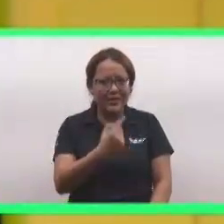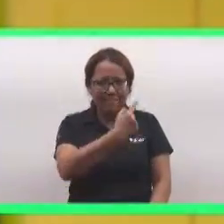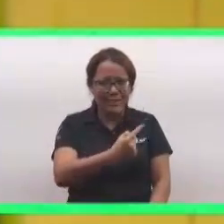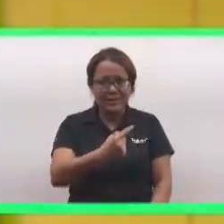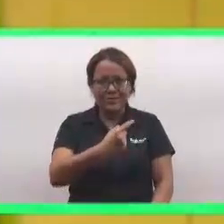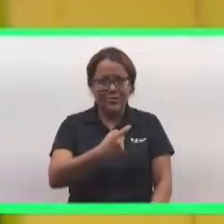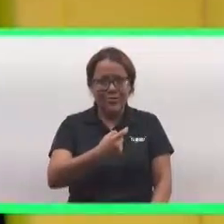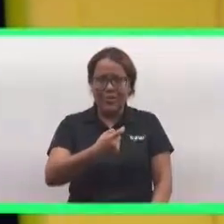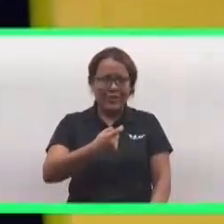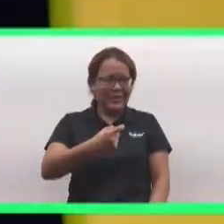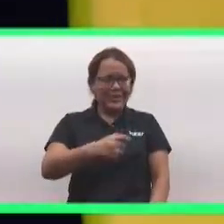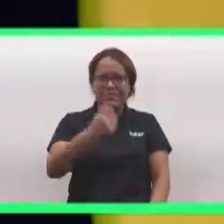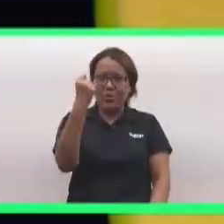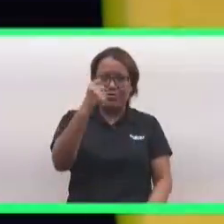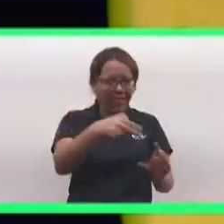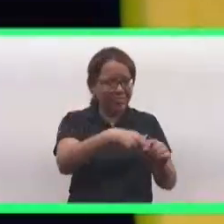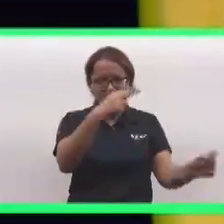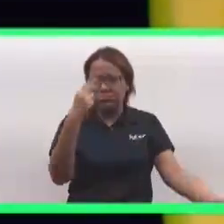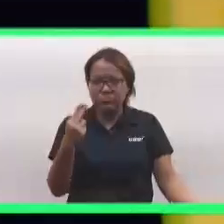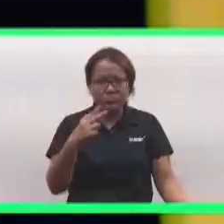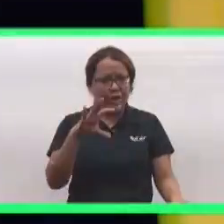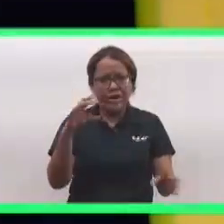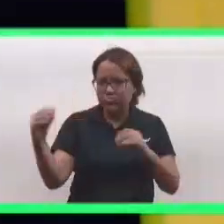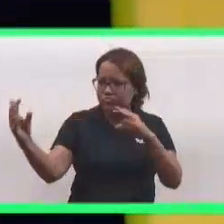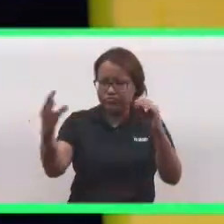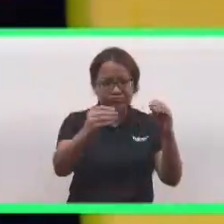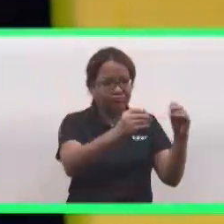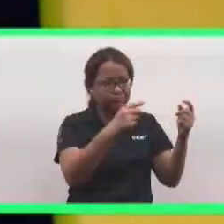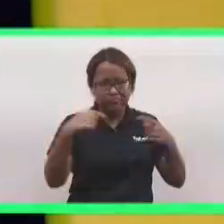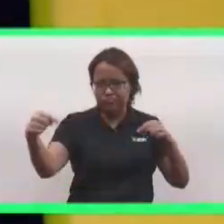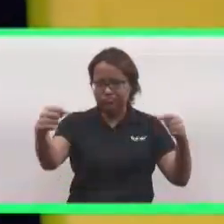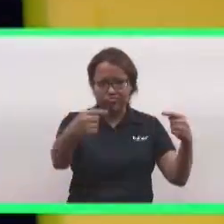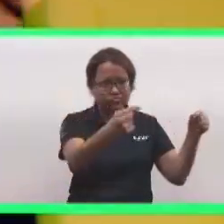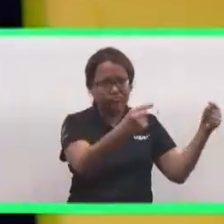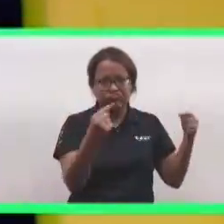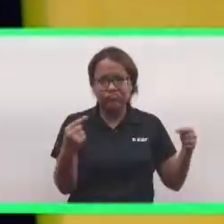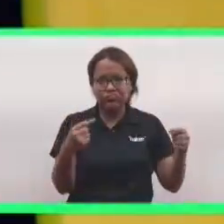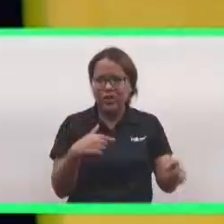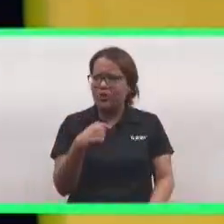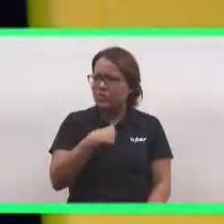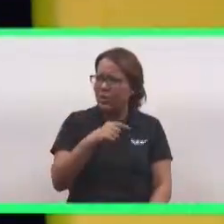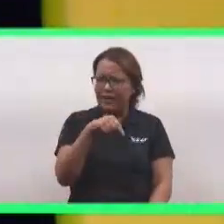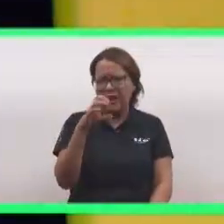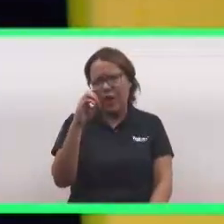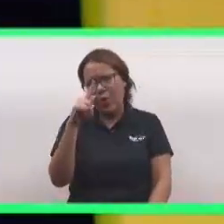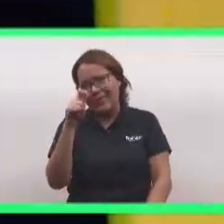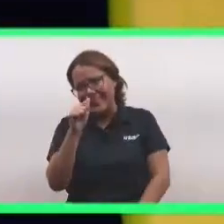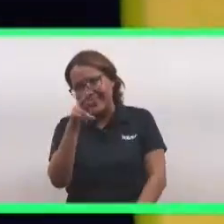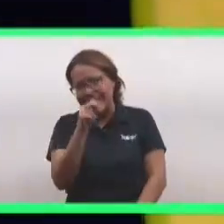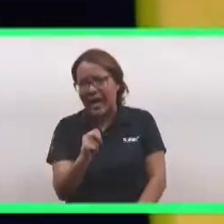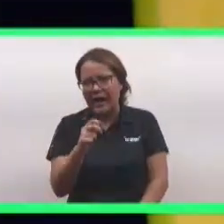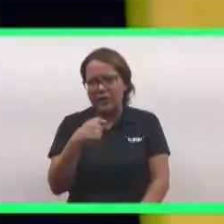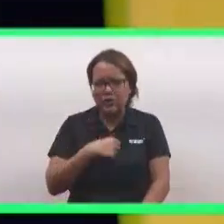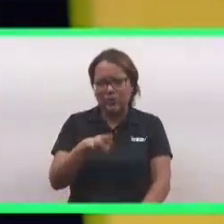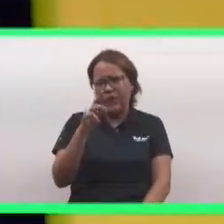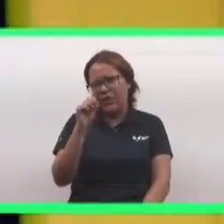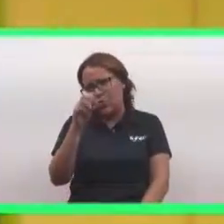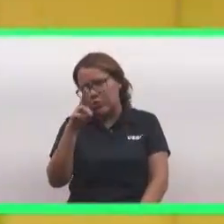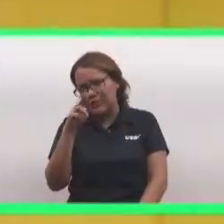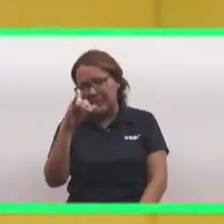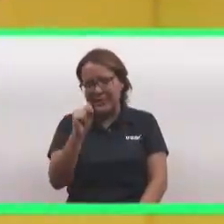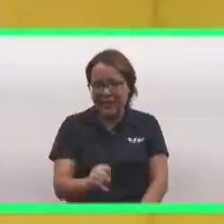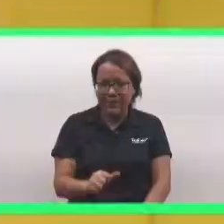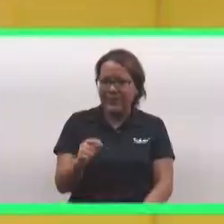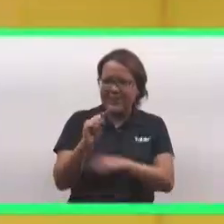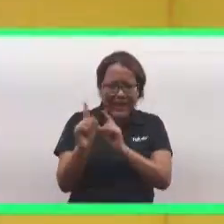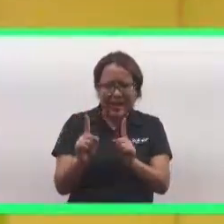platicar con fulano de tal, y el otro está platicando con el otro, y el otro dice, no, que nosotros somos de la OTAN, pero la OTAN nunca ha querido a Rusia. Rusia trató de integrarse